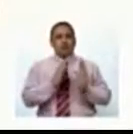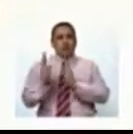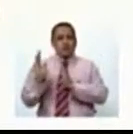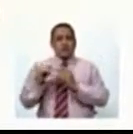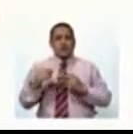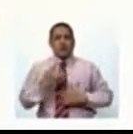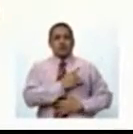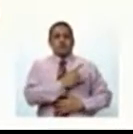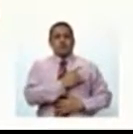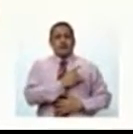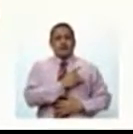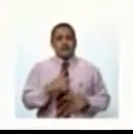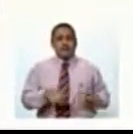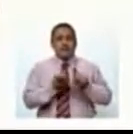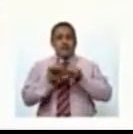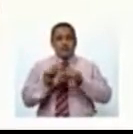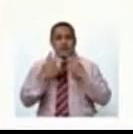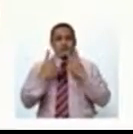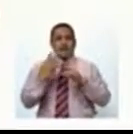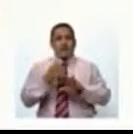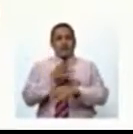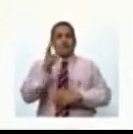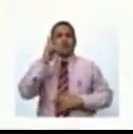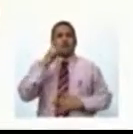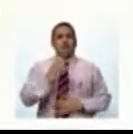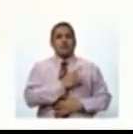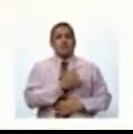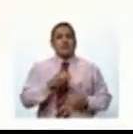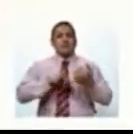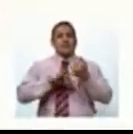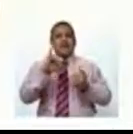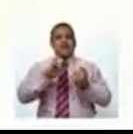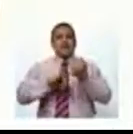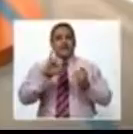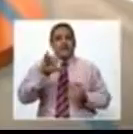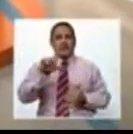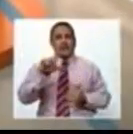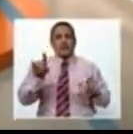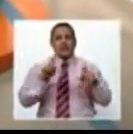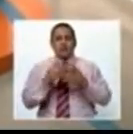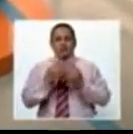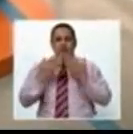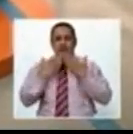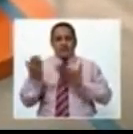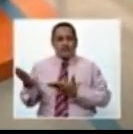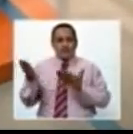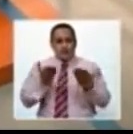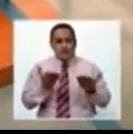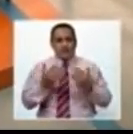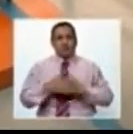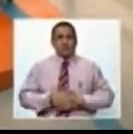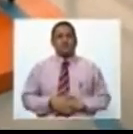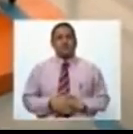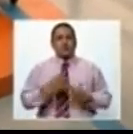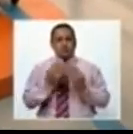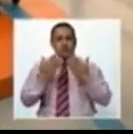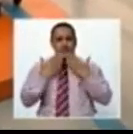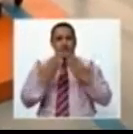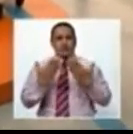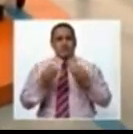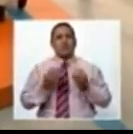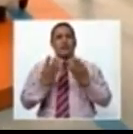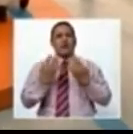Universidad Católica del Perú y también es profesor de la Universidad San Ignacio de Loyola. Bienvenido, doctor Cavani, muchas gracias por acompañarnos. Felipe. Gracias por la invitación.